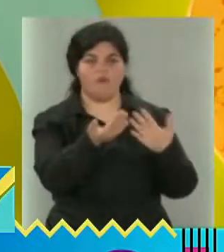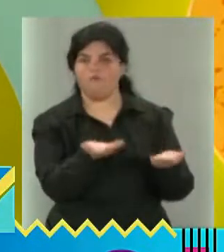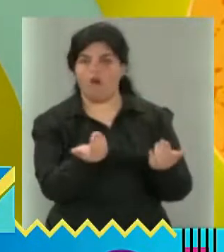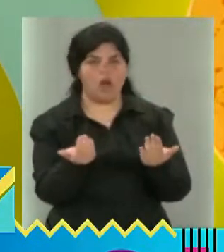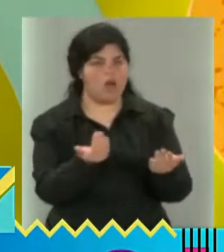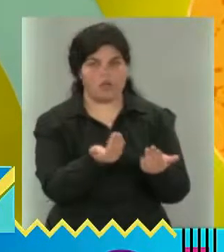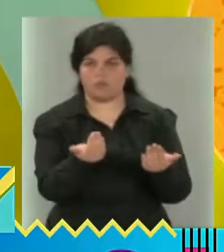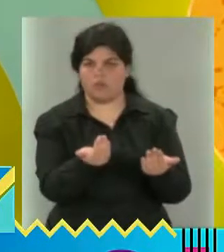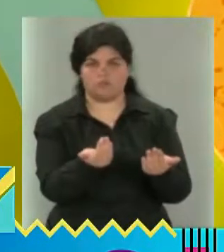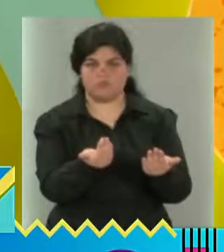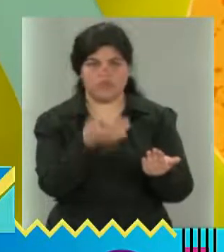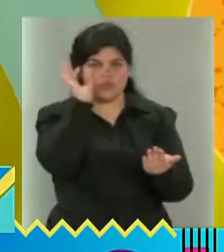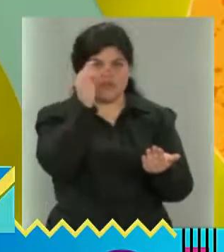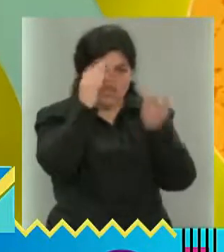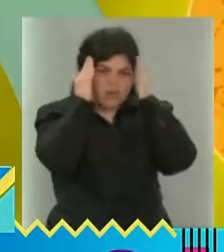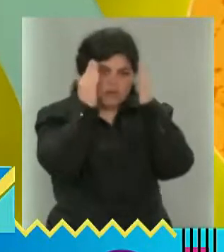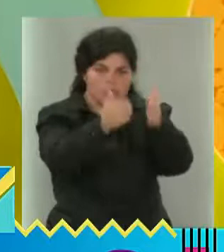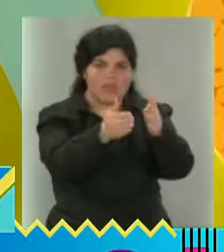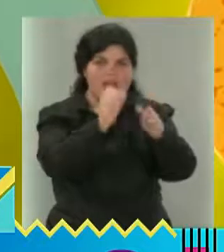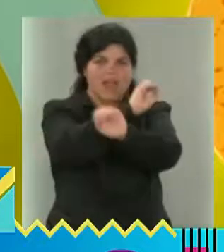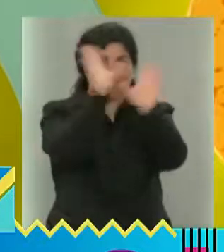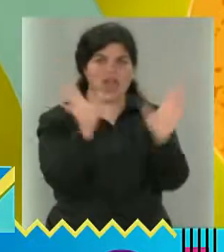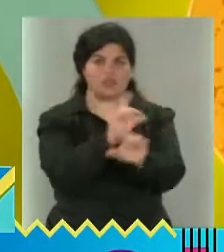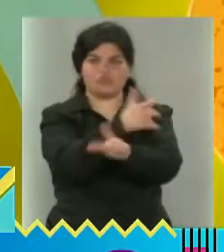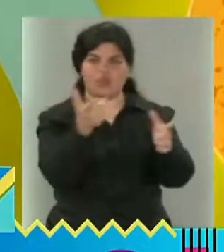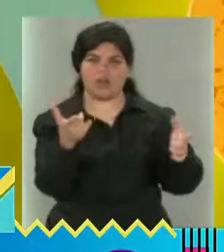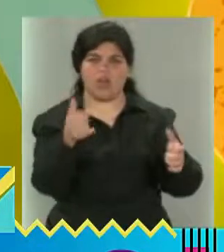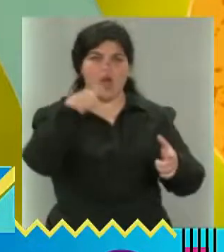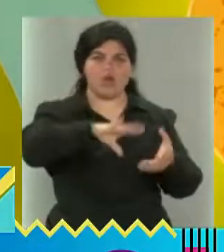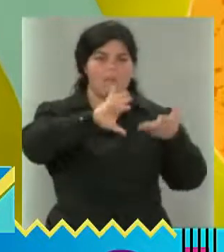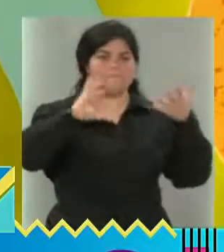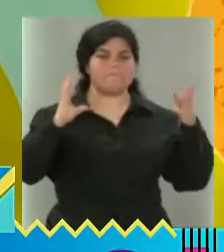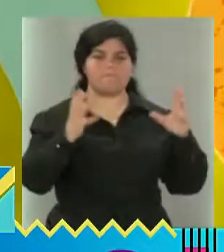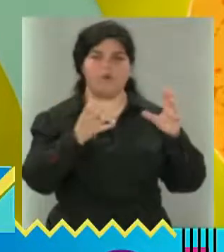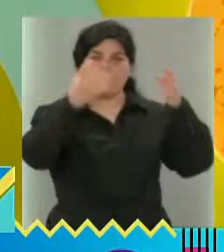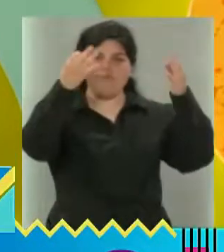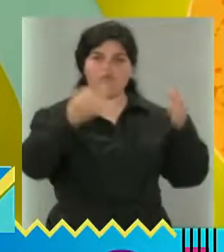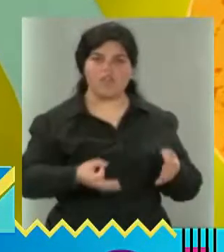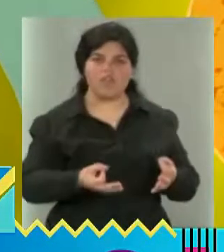el horizonte ese a qué apuntar exactamente. Hoy día no tenemos un modelo vitivinícola